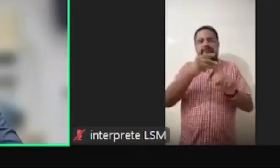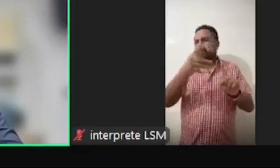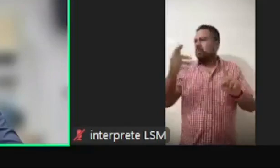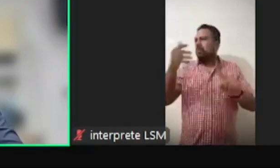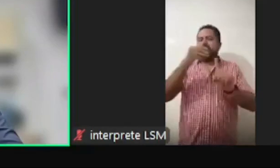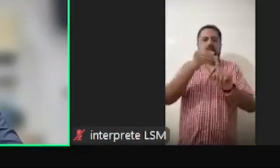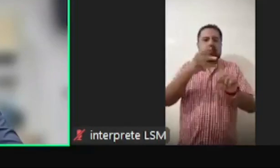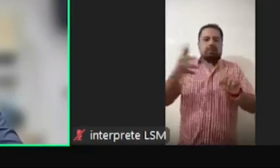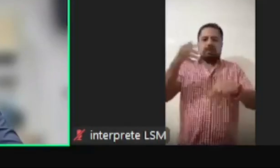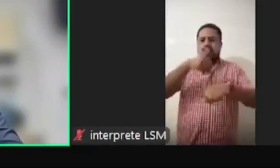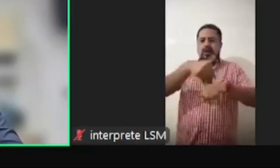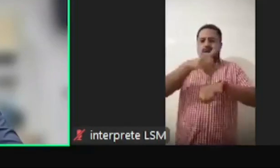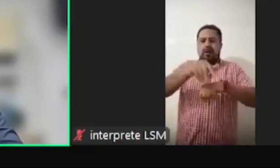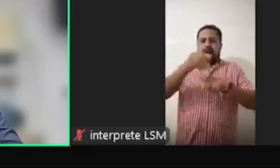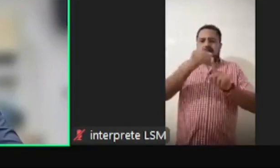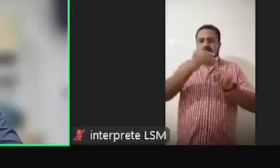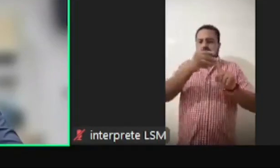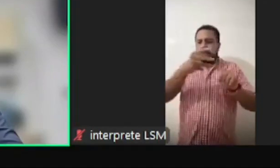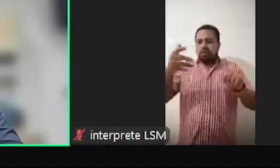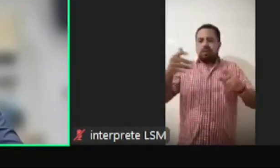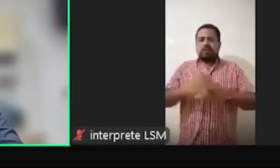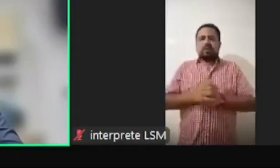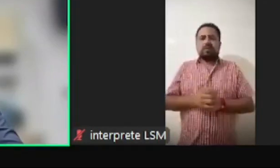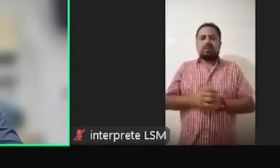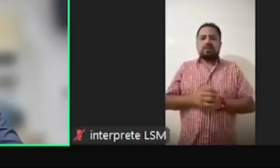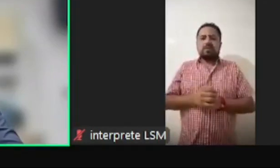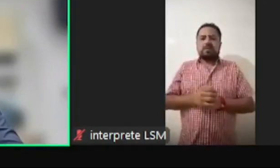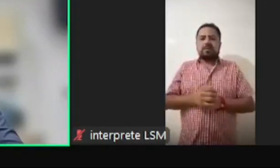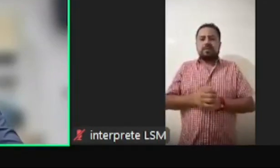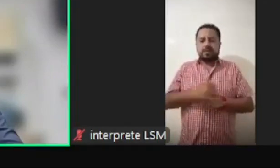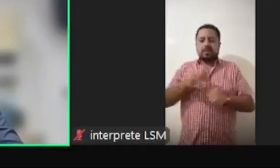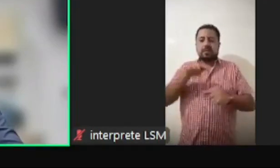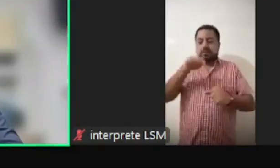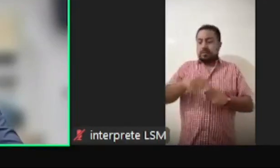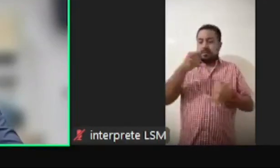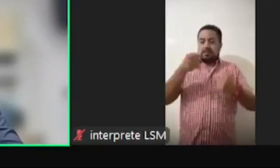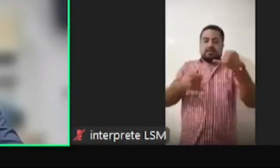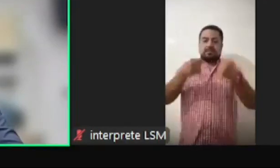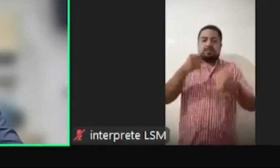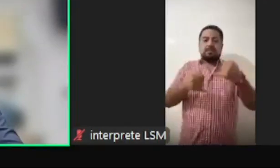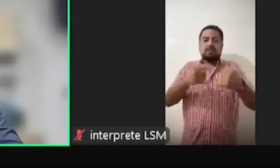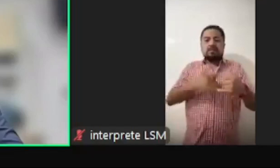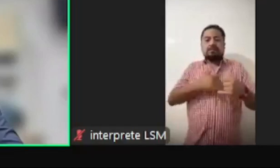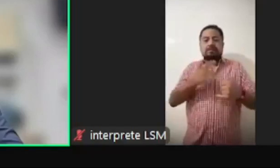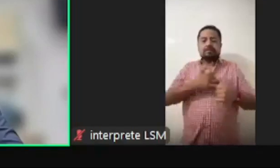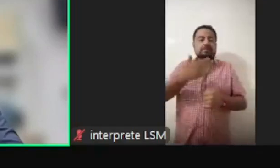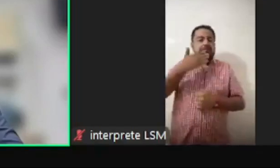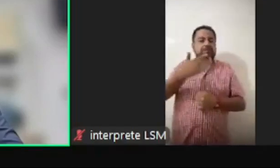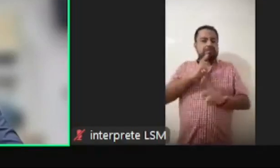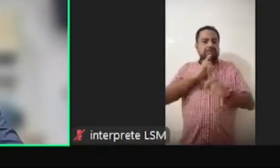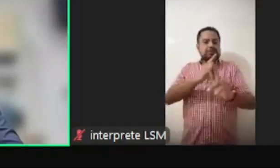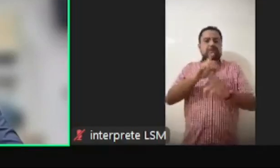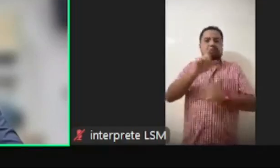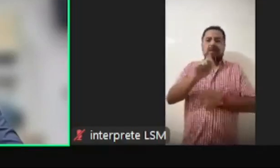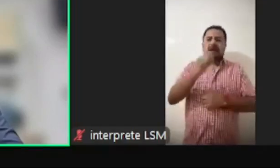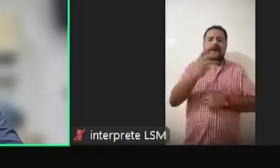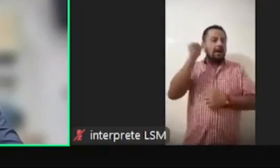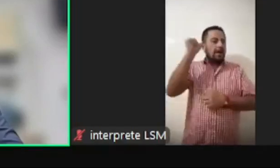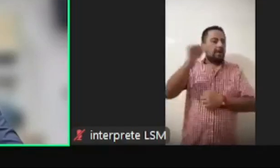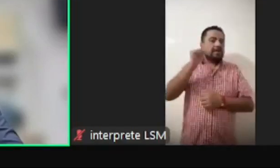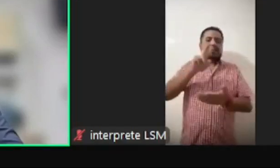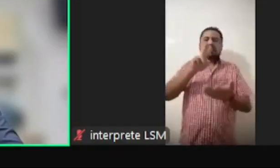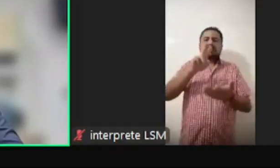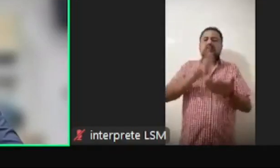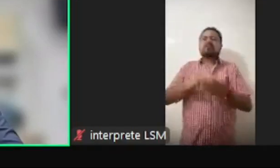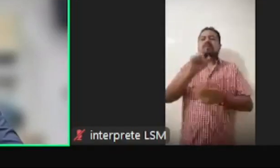CNHJ-GRO-268, diagonal 2024. Este tribunal estima tener por cumplida la resolución del 23 de abril del 2024 que